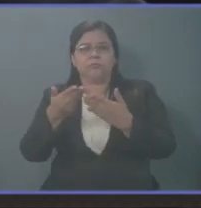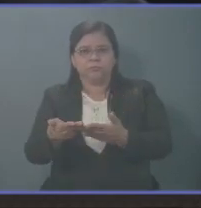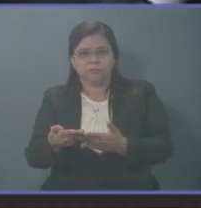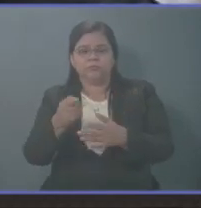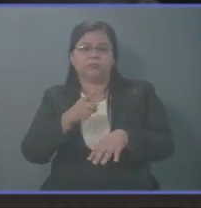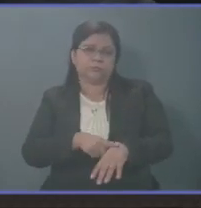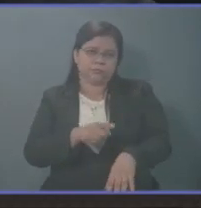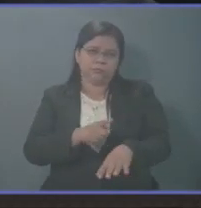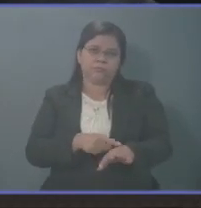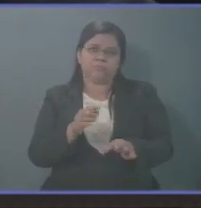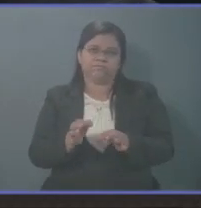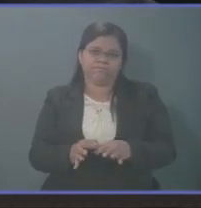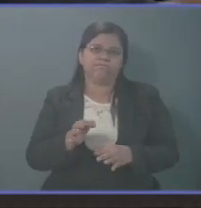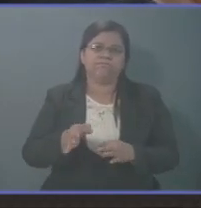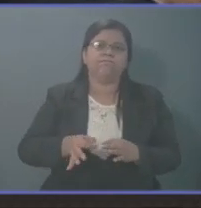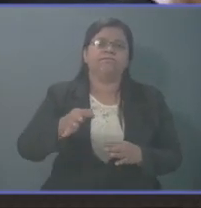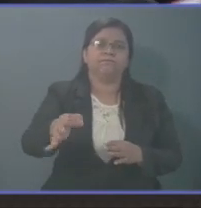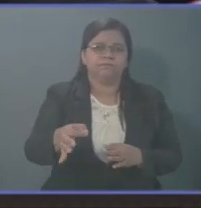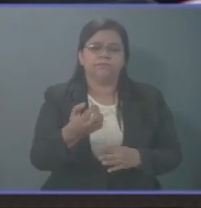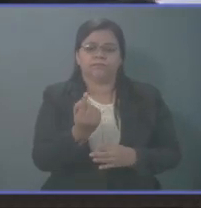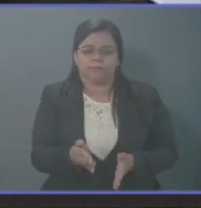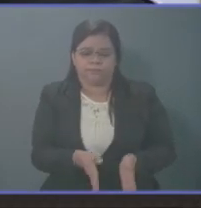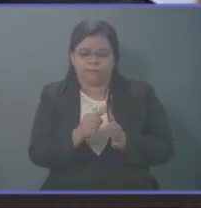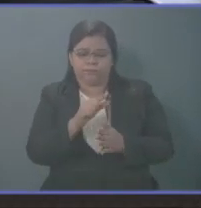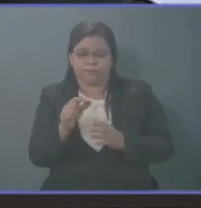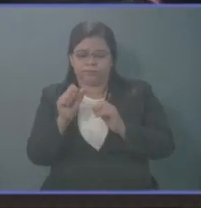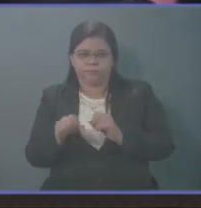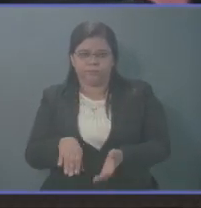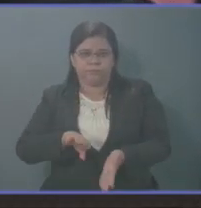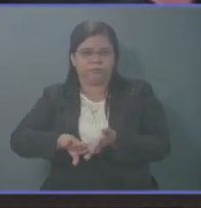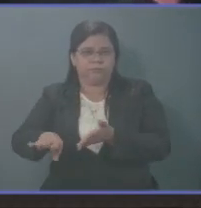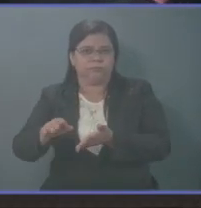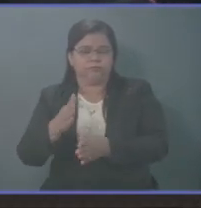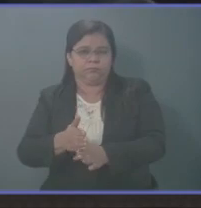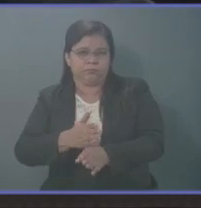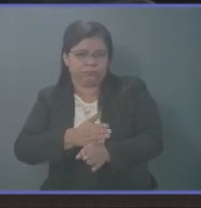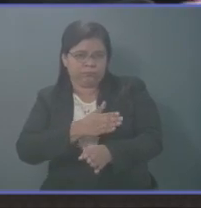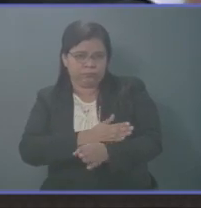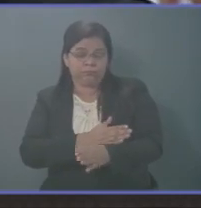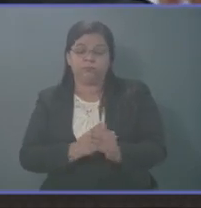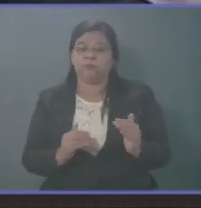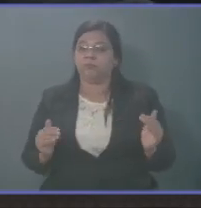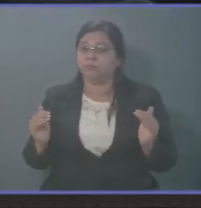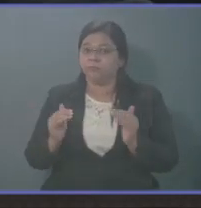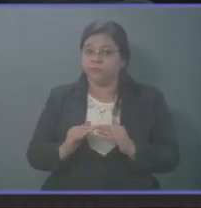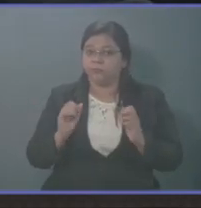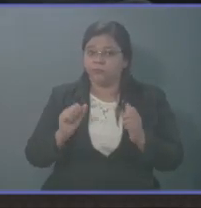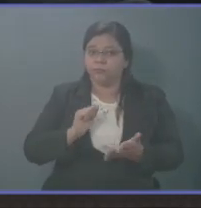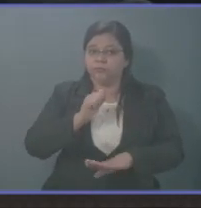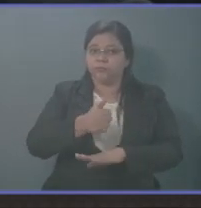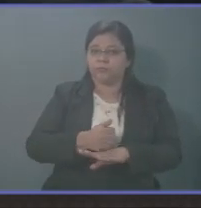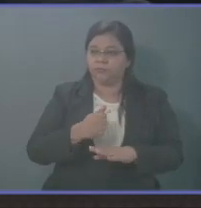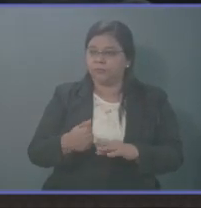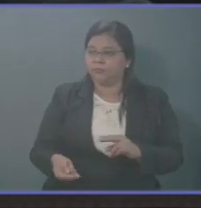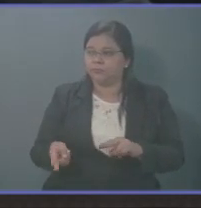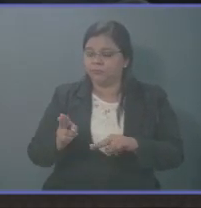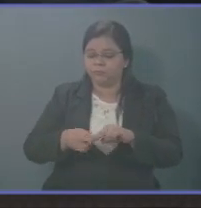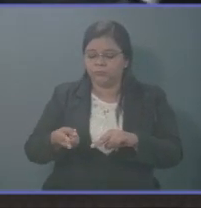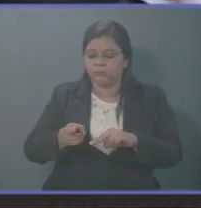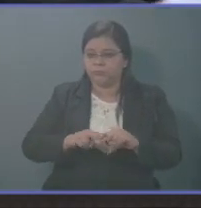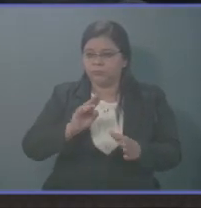exoneraciones, deducciones o cualquier tipo de beneficio fiscal. Asimismo, para fijar la obligación de pagar intereses